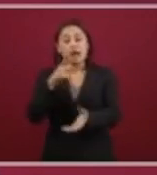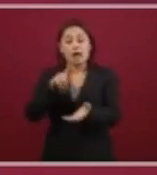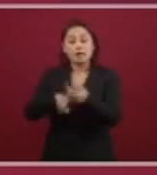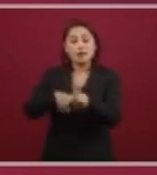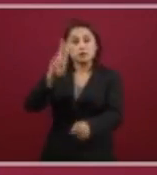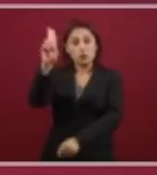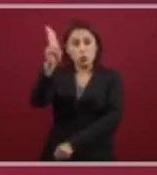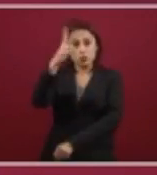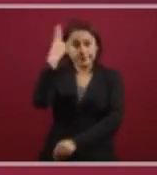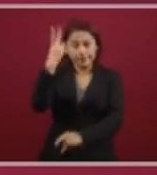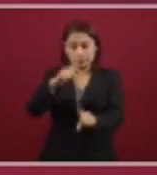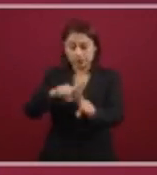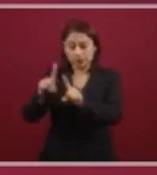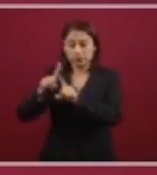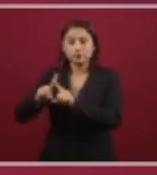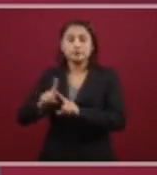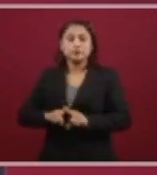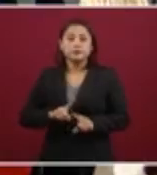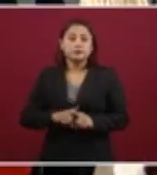actúan